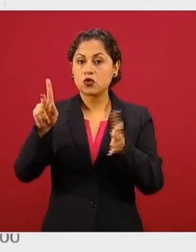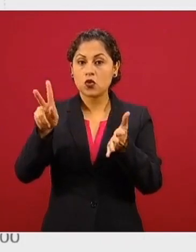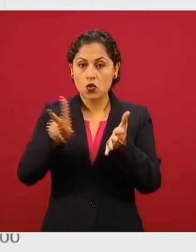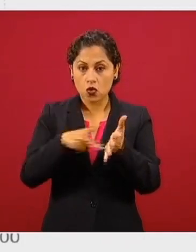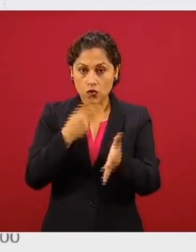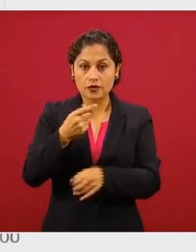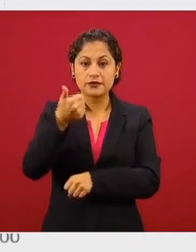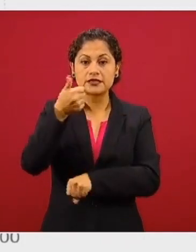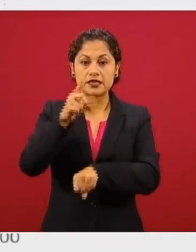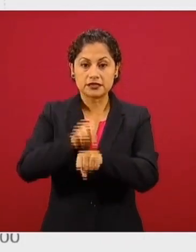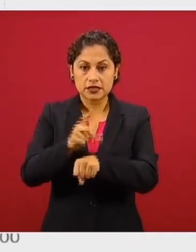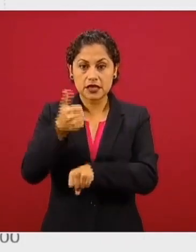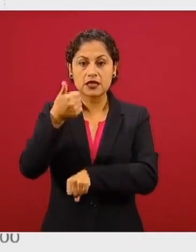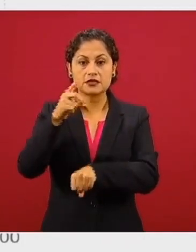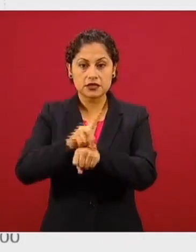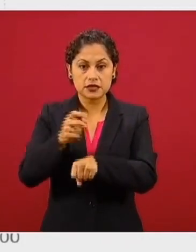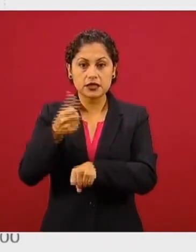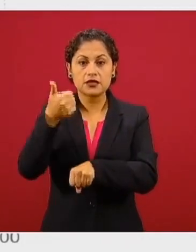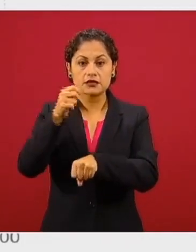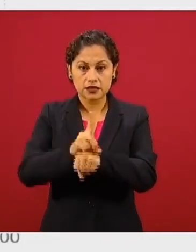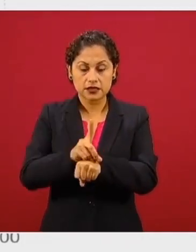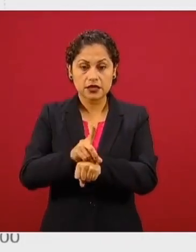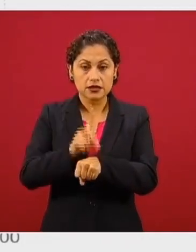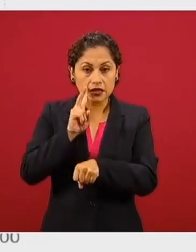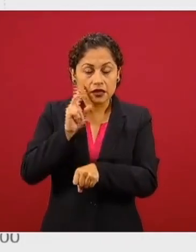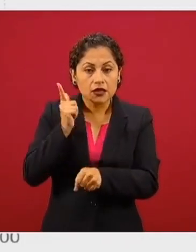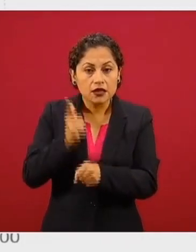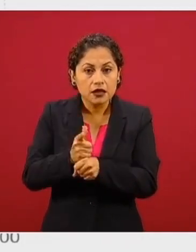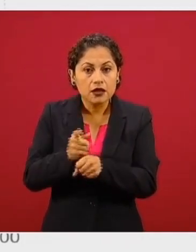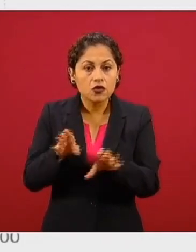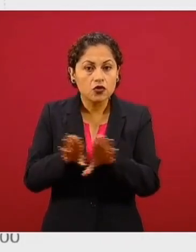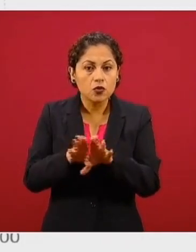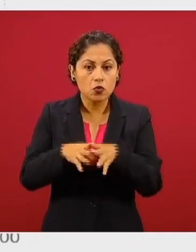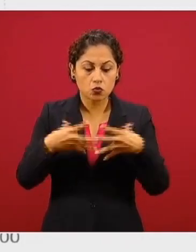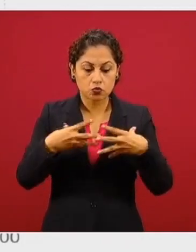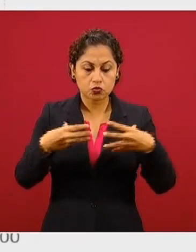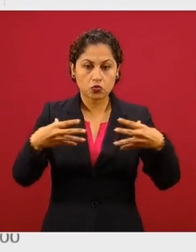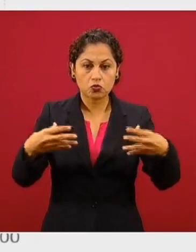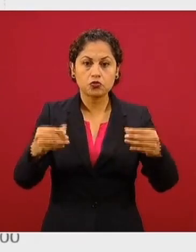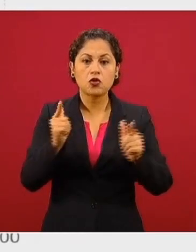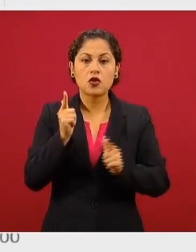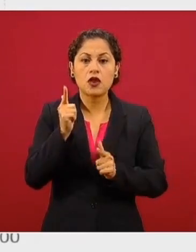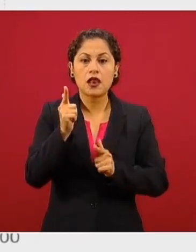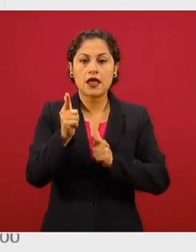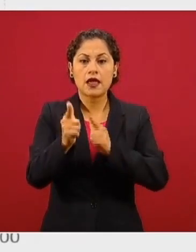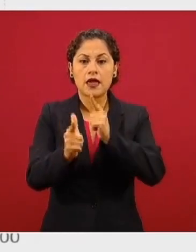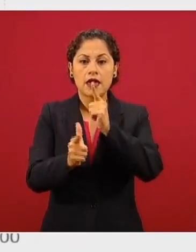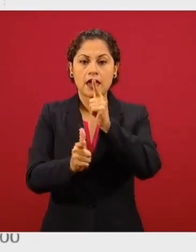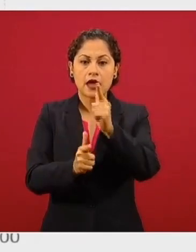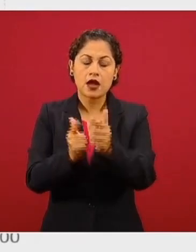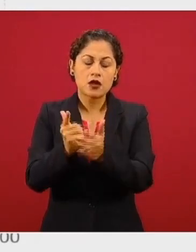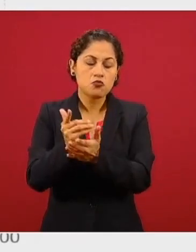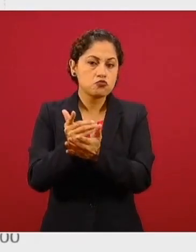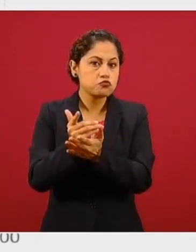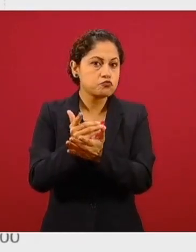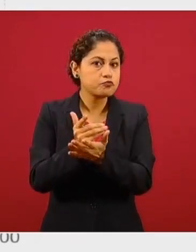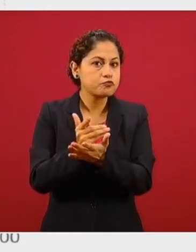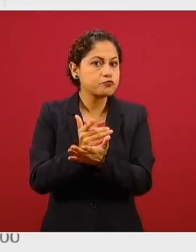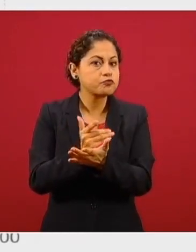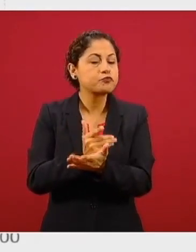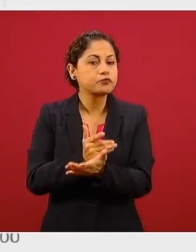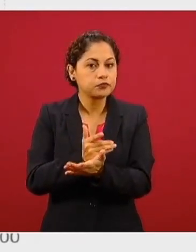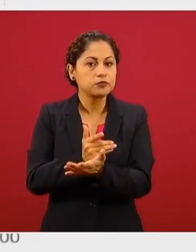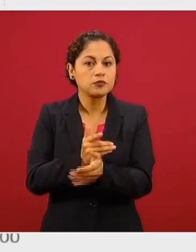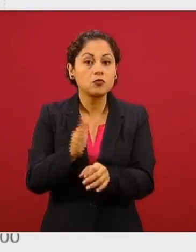seis días. Es decir, se está haciendo cada vez más lenta la epidemia. Esto es la razón por la que decimos con esta y